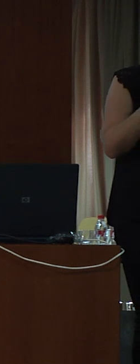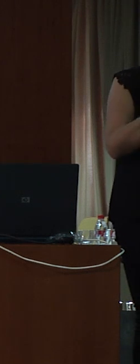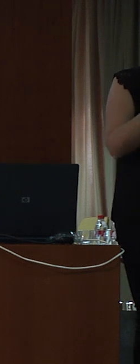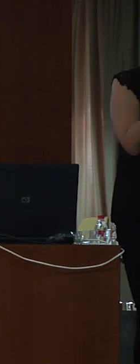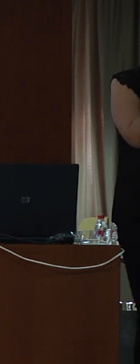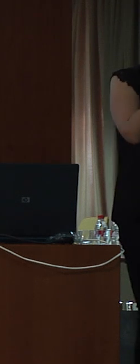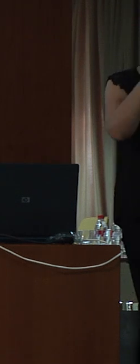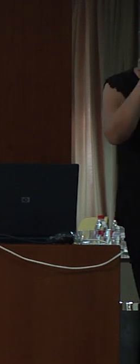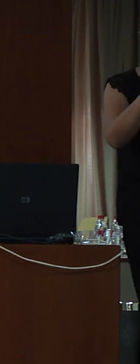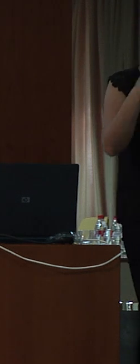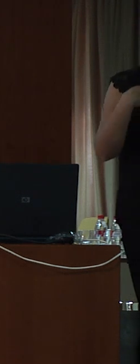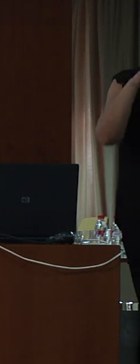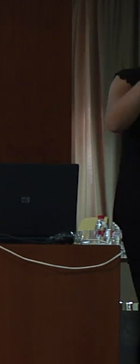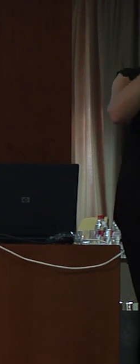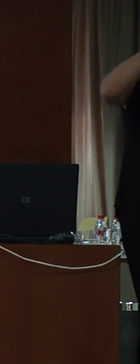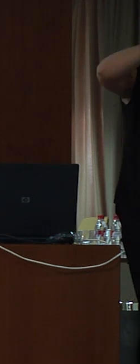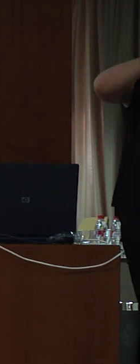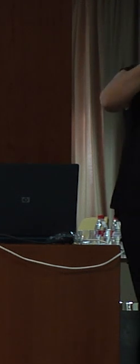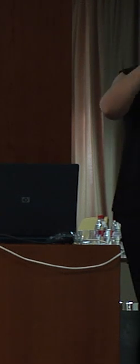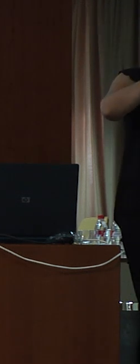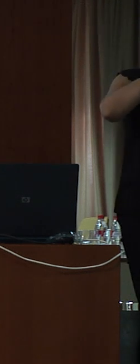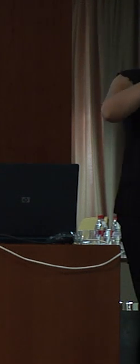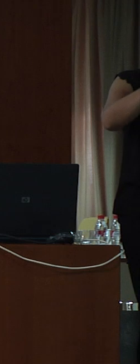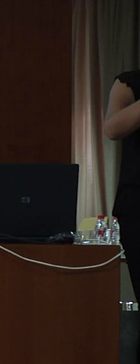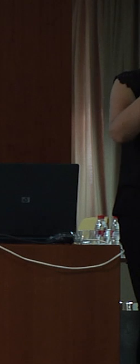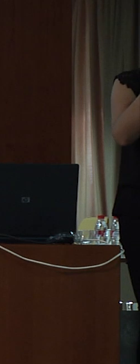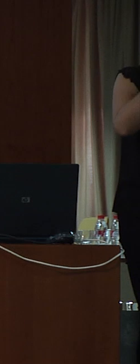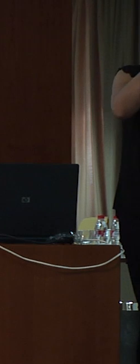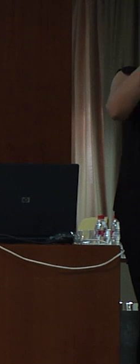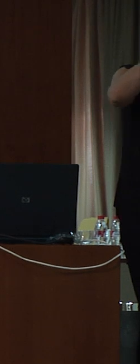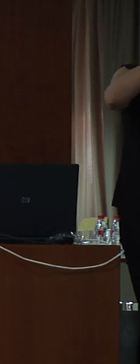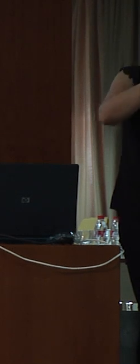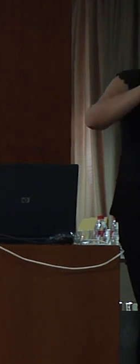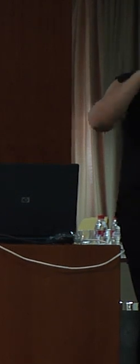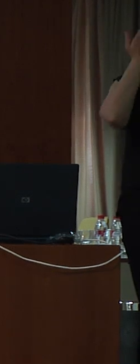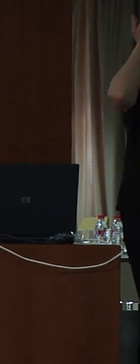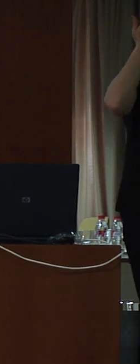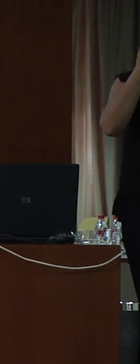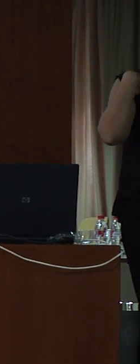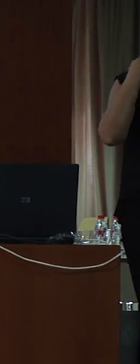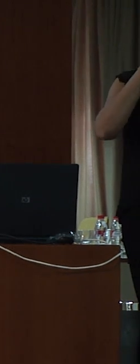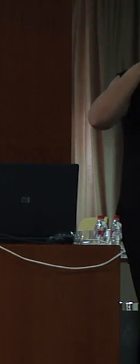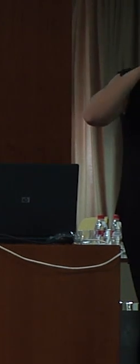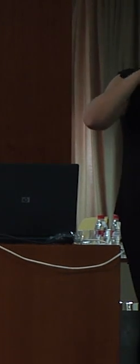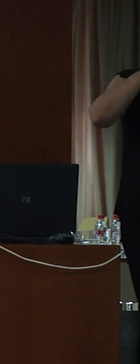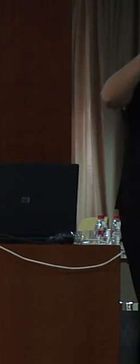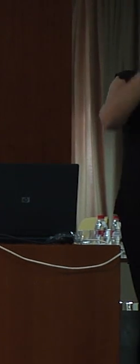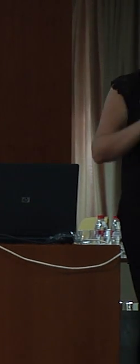marihuana, que actúa sobre los receptores GABAérgicos, pero además actúa sobre otros receptores. Es una